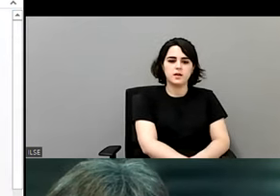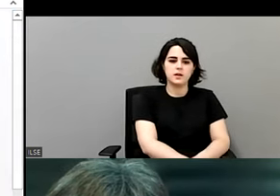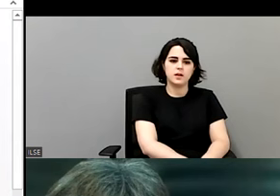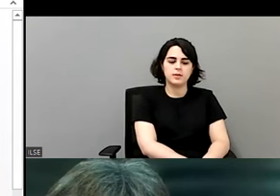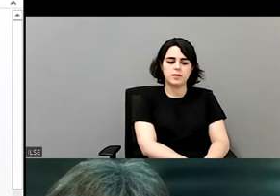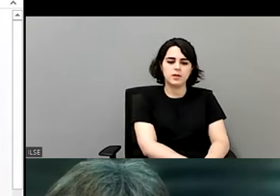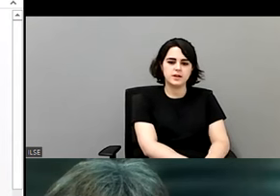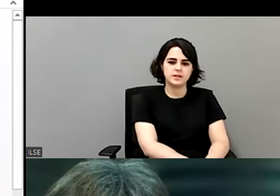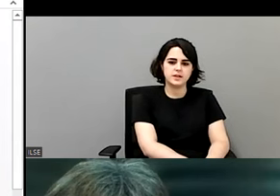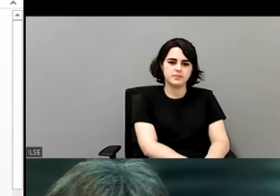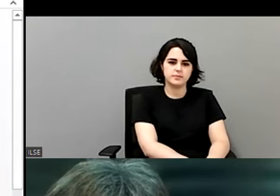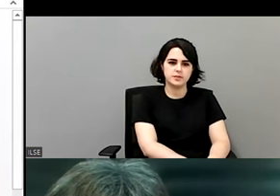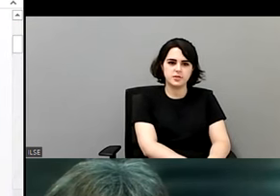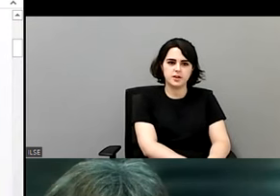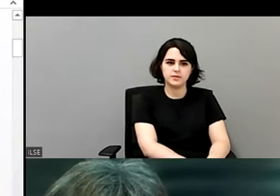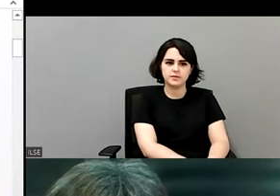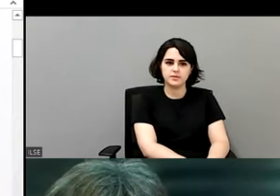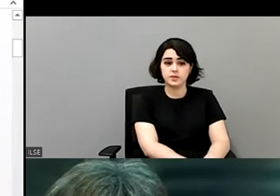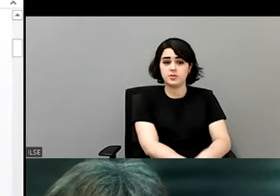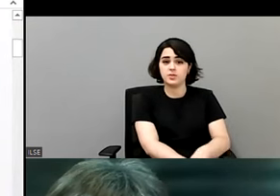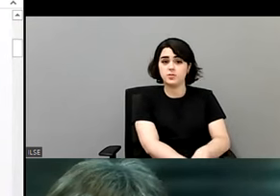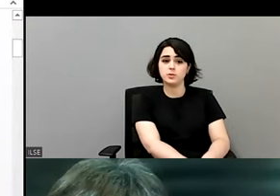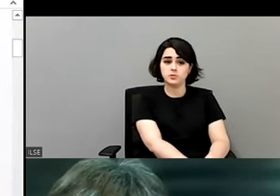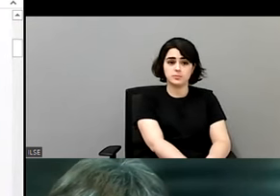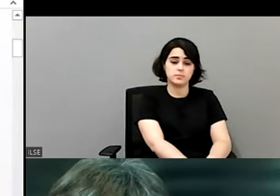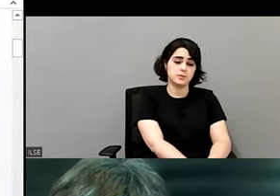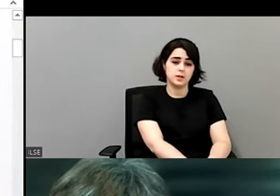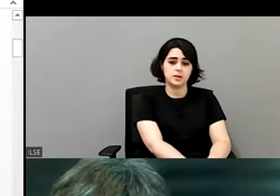abajo. No. A ver, espera.